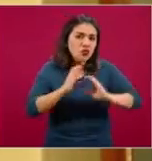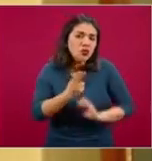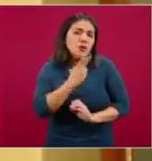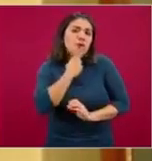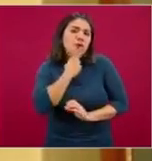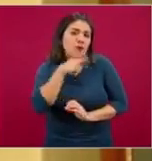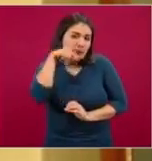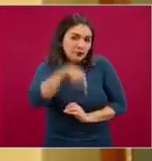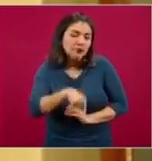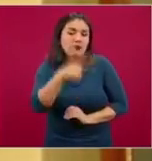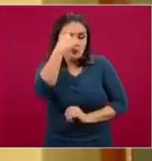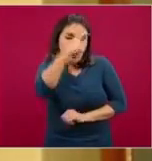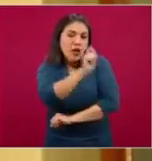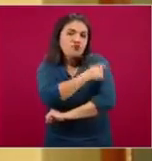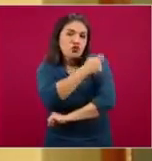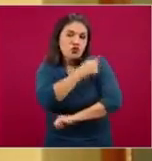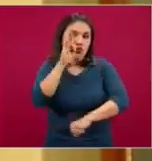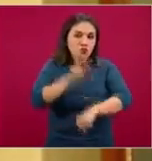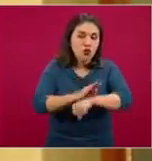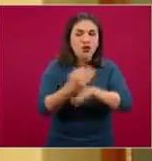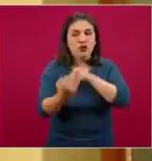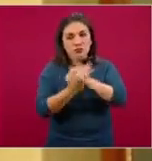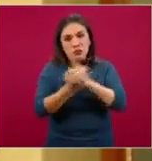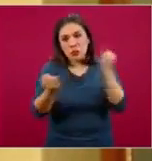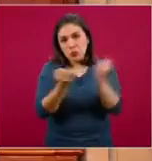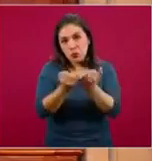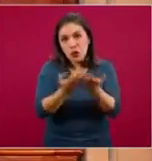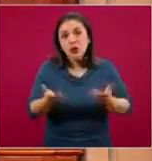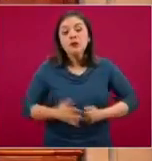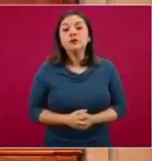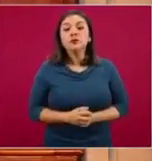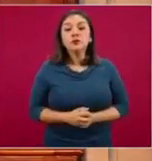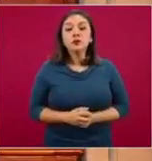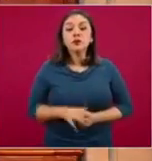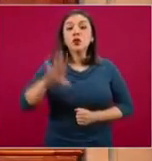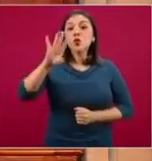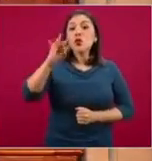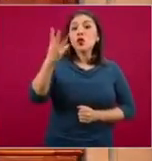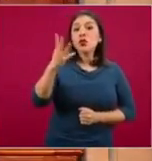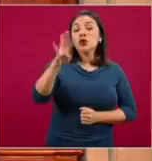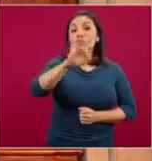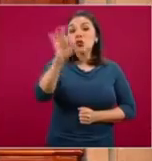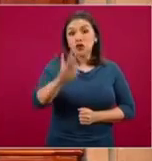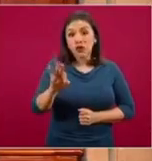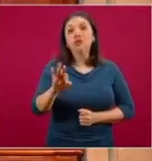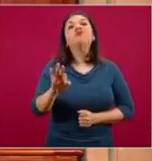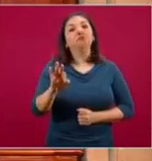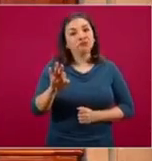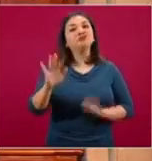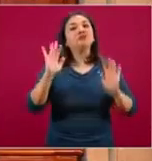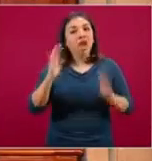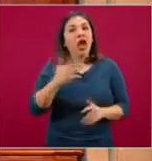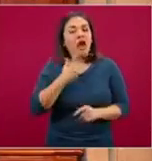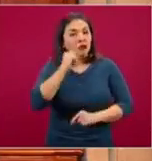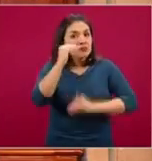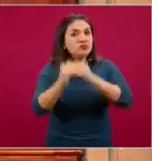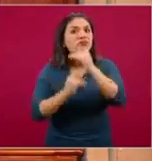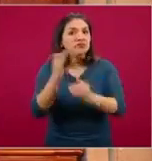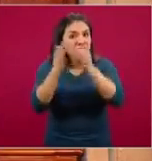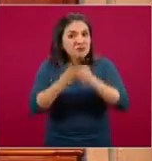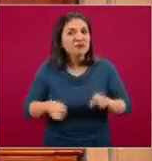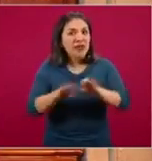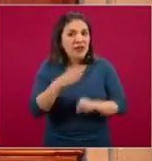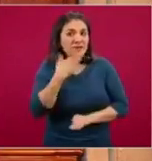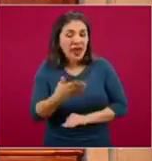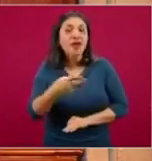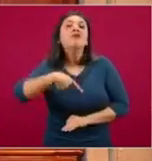del niño que están en ese momento gestando. Entonces, 44%, felizmente ha habido un avance importante,